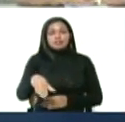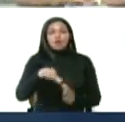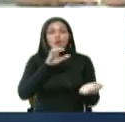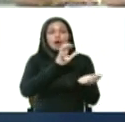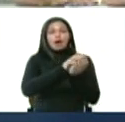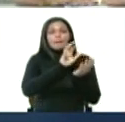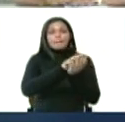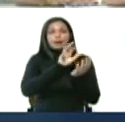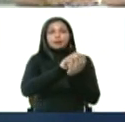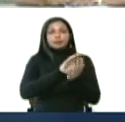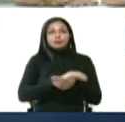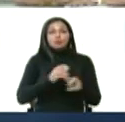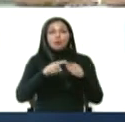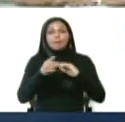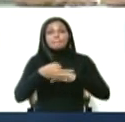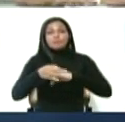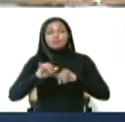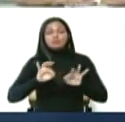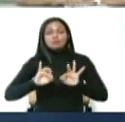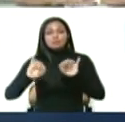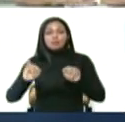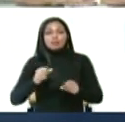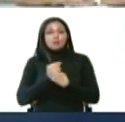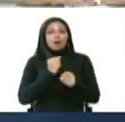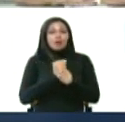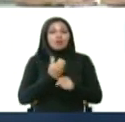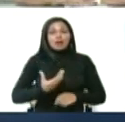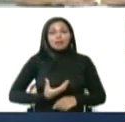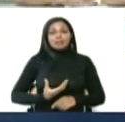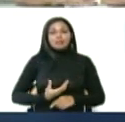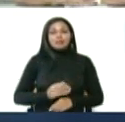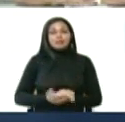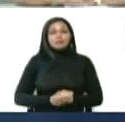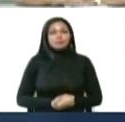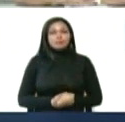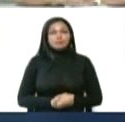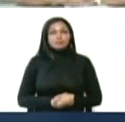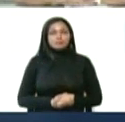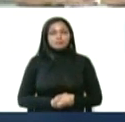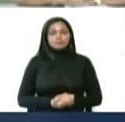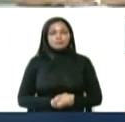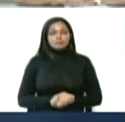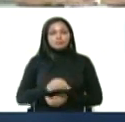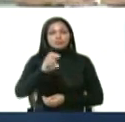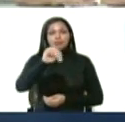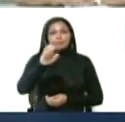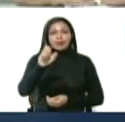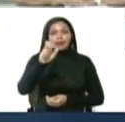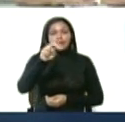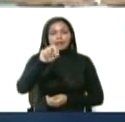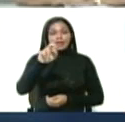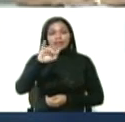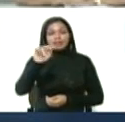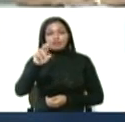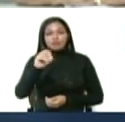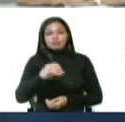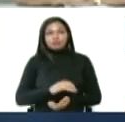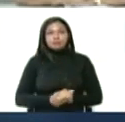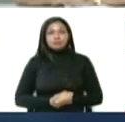del municipio Maneiro, trabajadora de la alcaldía de Maneiro. Maneiro, Maneiro. Ya llegó